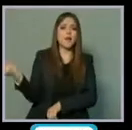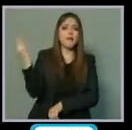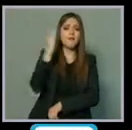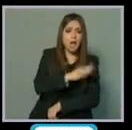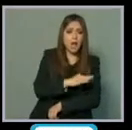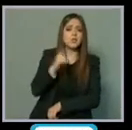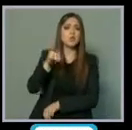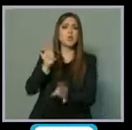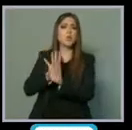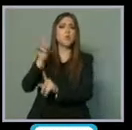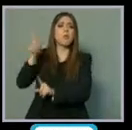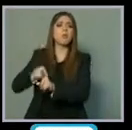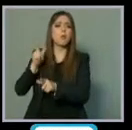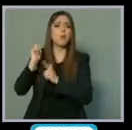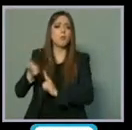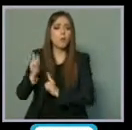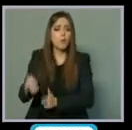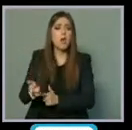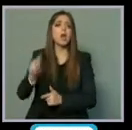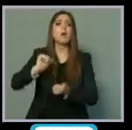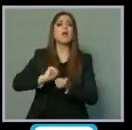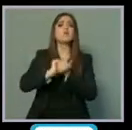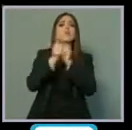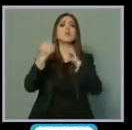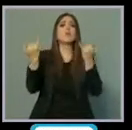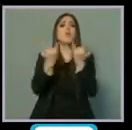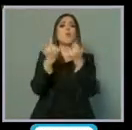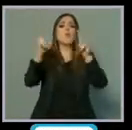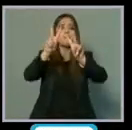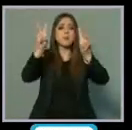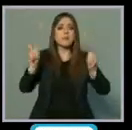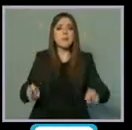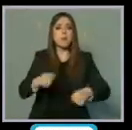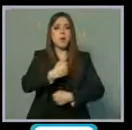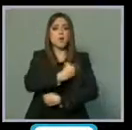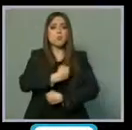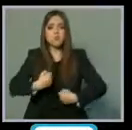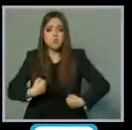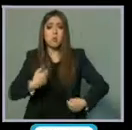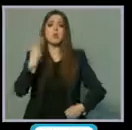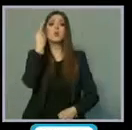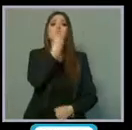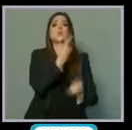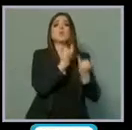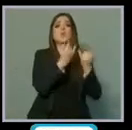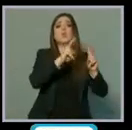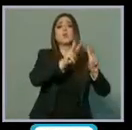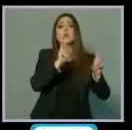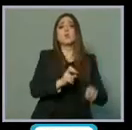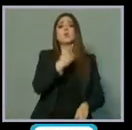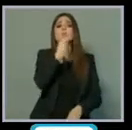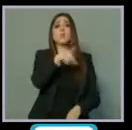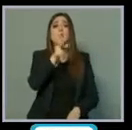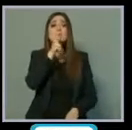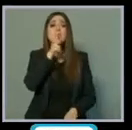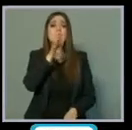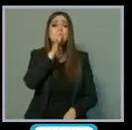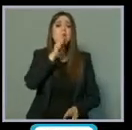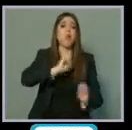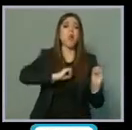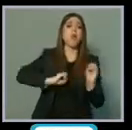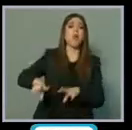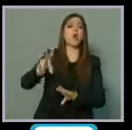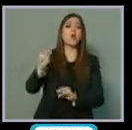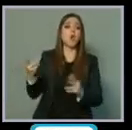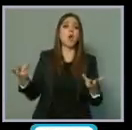grupo, pero también de prevenir esta cuestión de la obesidad, de los padres que no impulsan a los chicos a hacer ejercicio. Lo hacen de una